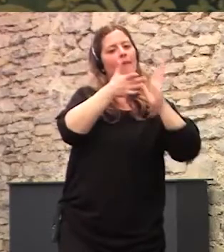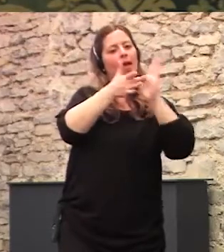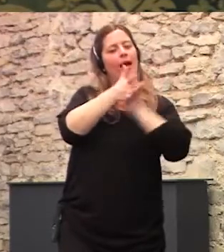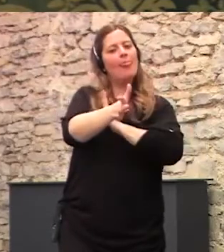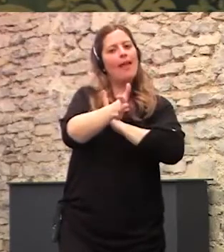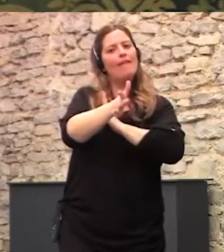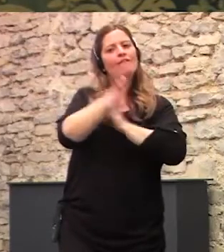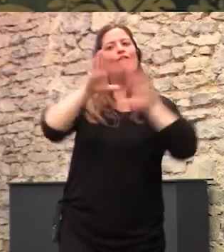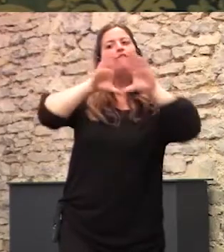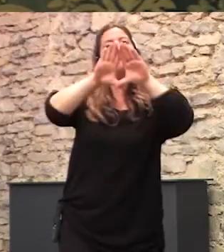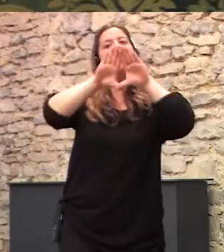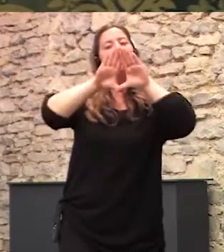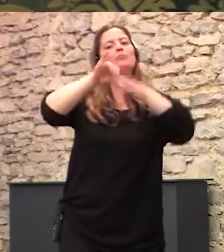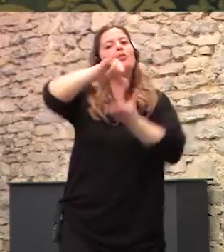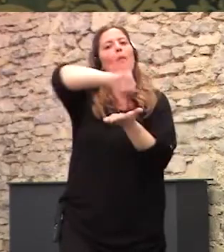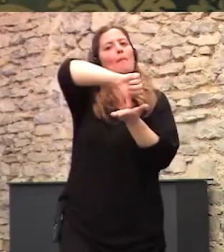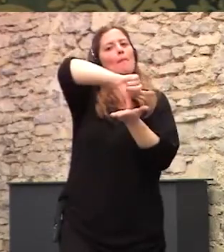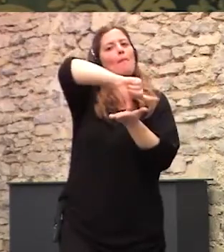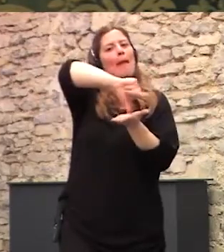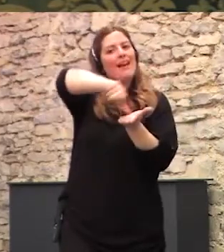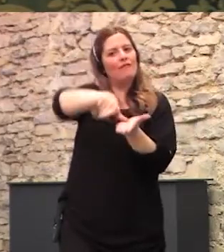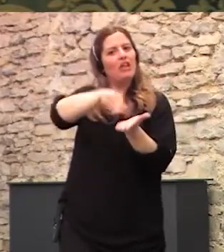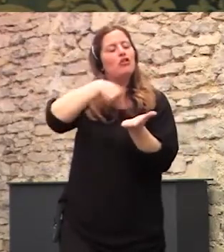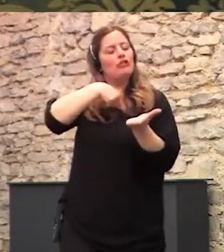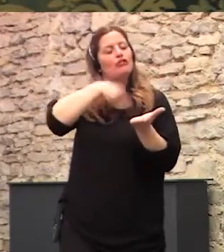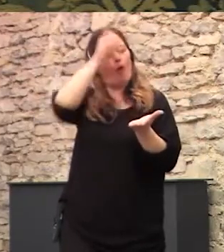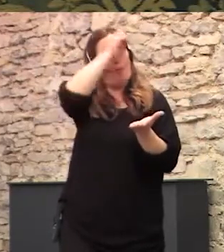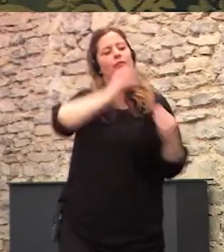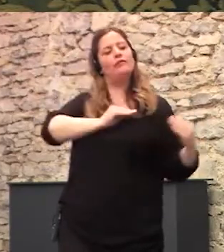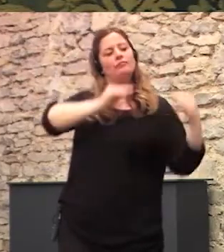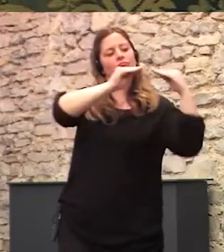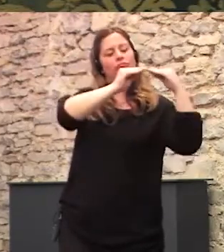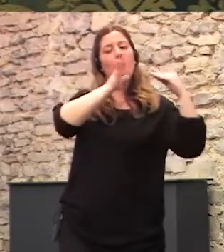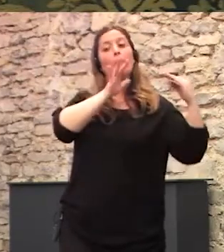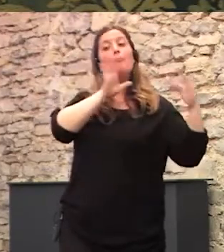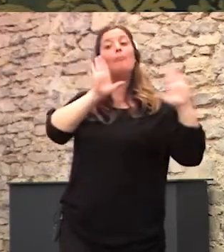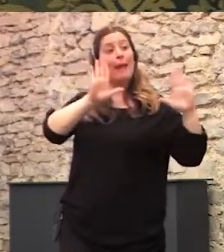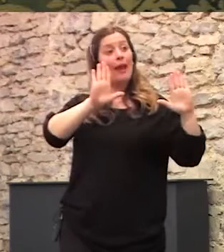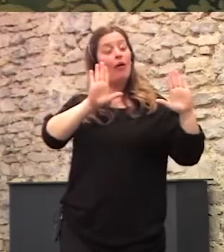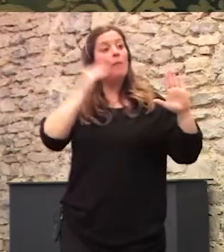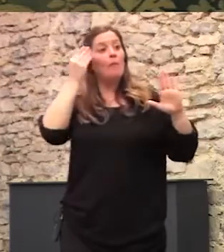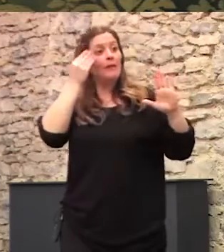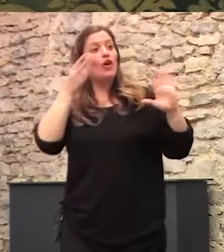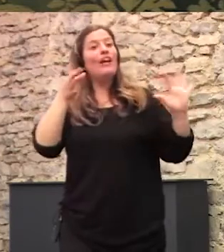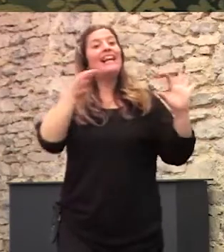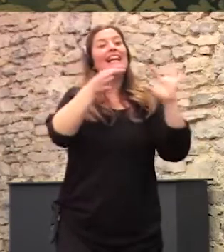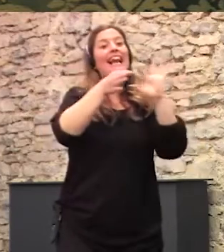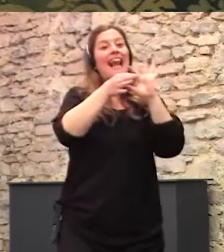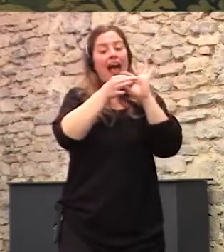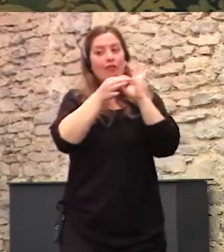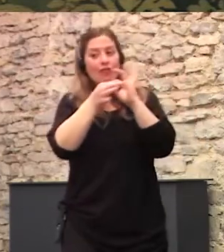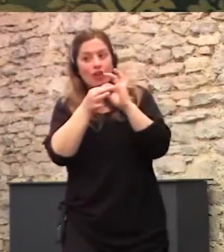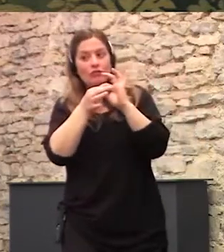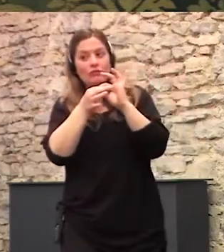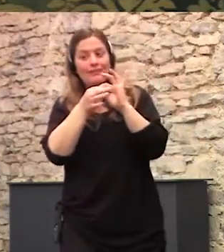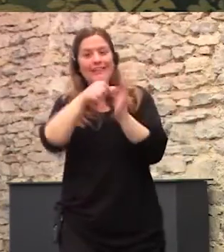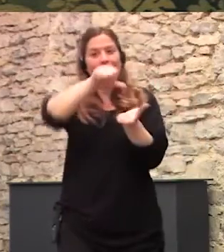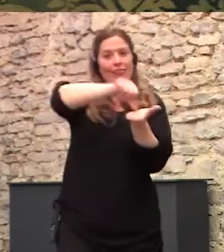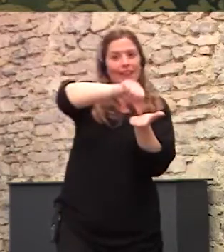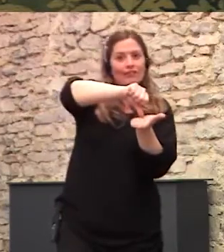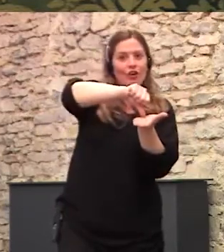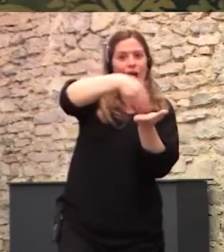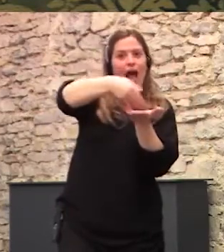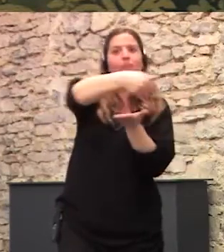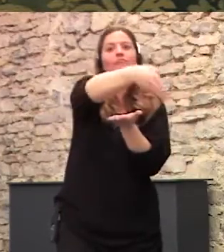periféricos, aunque sí creo que hay una relación de hecho, es decir, de centro a periferia,